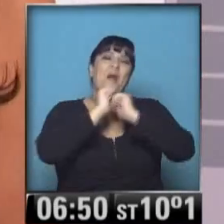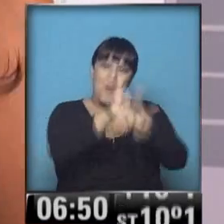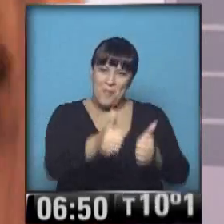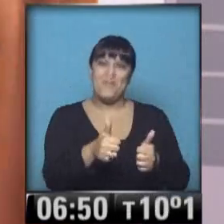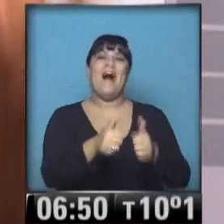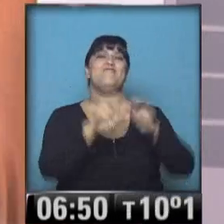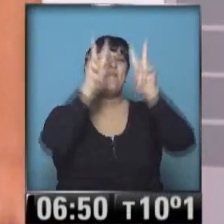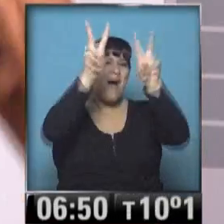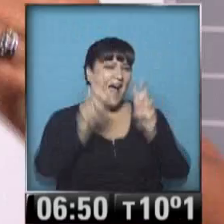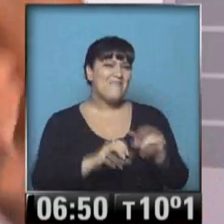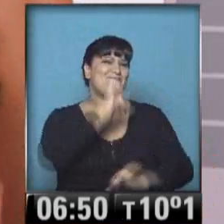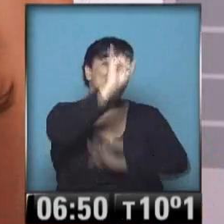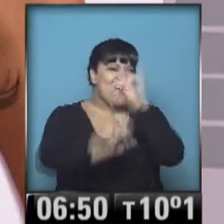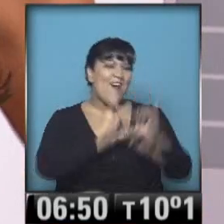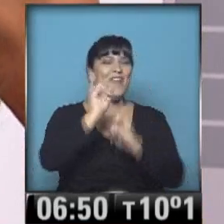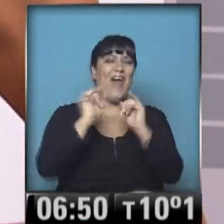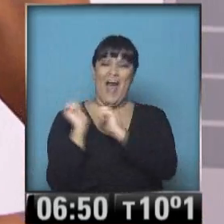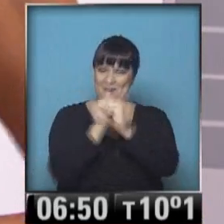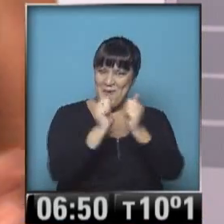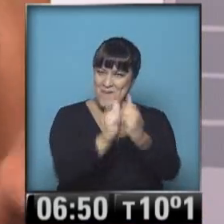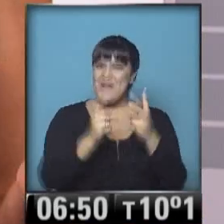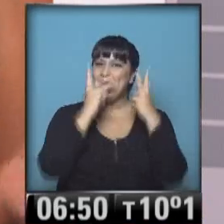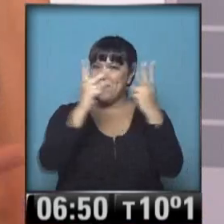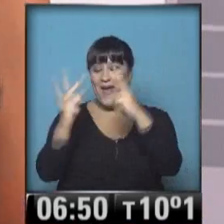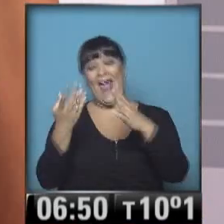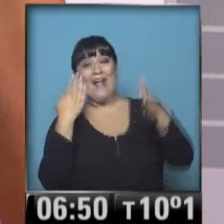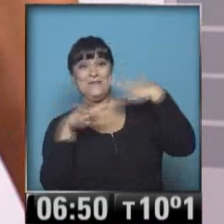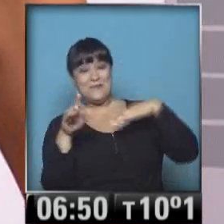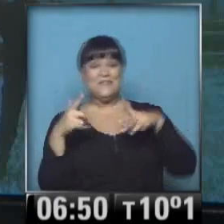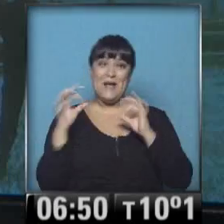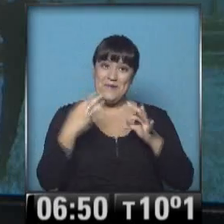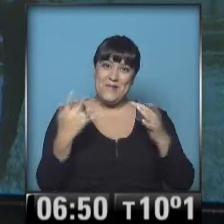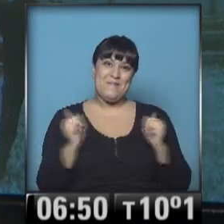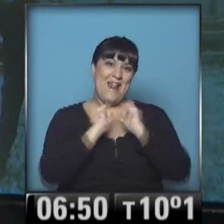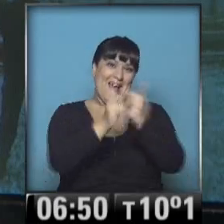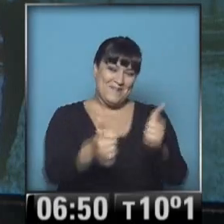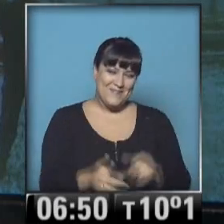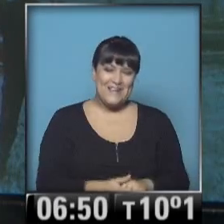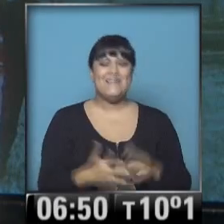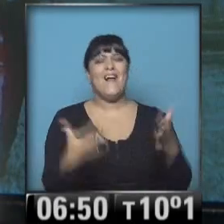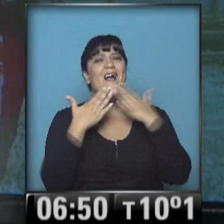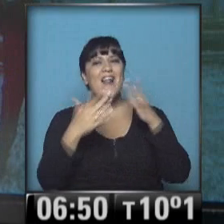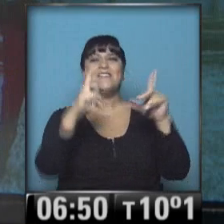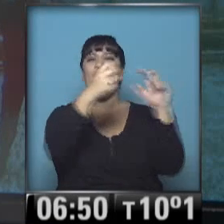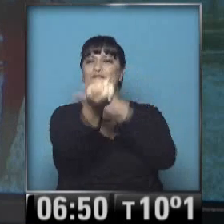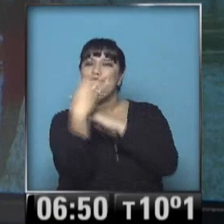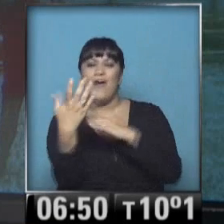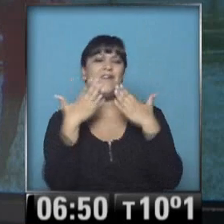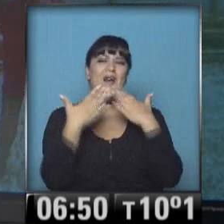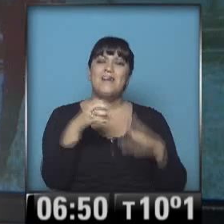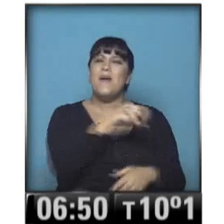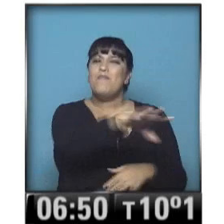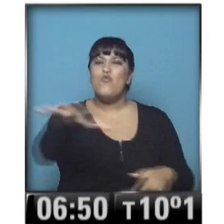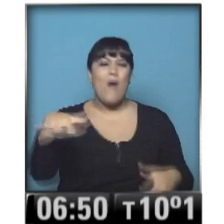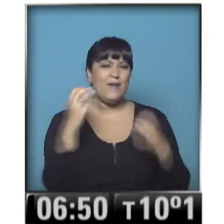los titulares, el adelanto de lo que va a ser. Es una buena excusa, Lourdes. Claro, cómo no. Gracias por la foto, gracias por los paisajes, los de San